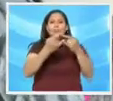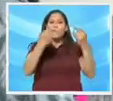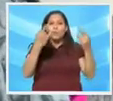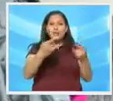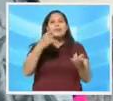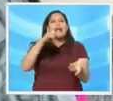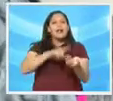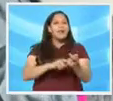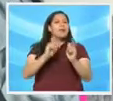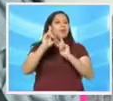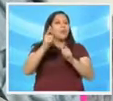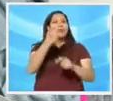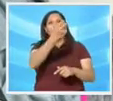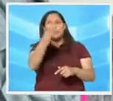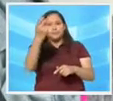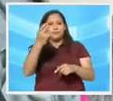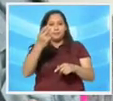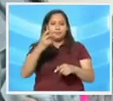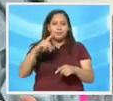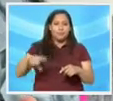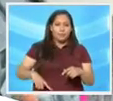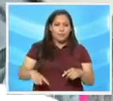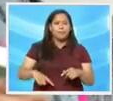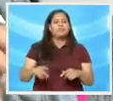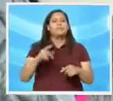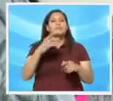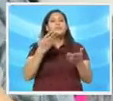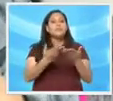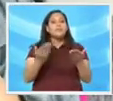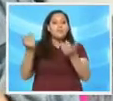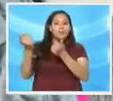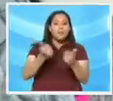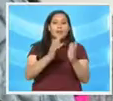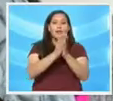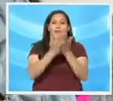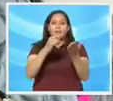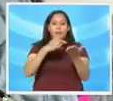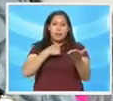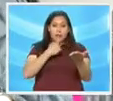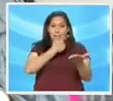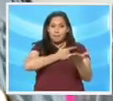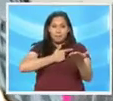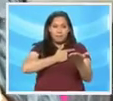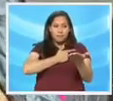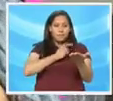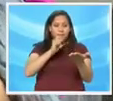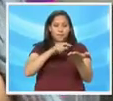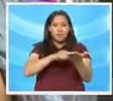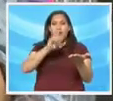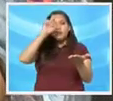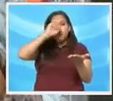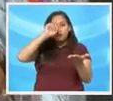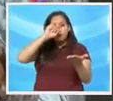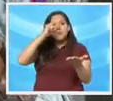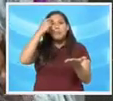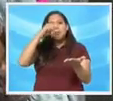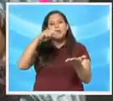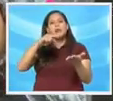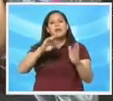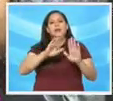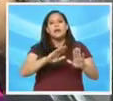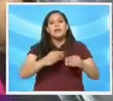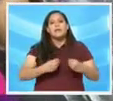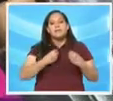Ok. Pero yo hoy les traigo un libro que a mí me encanta, que se llama Instrucciones para vivir en